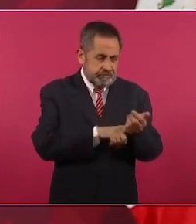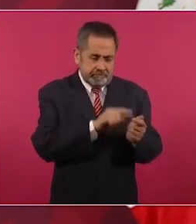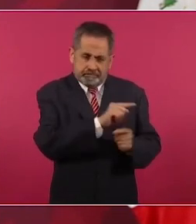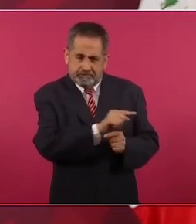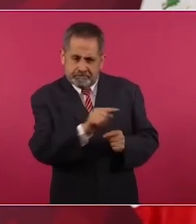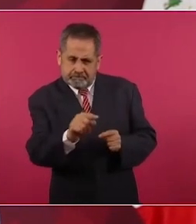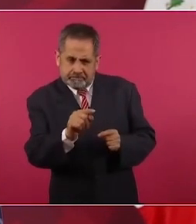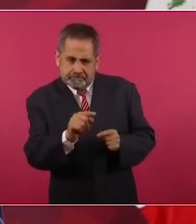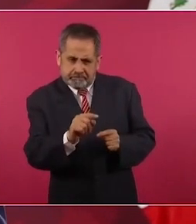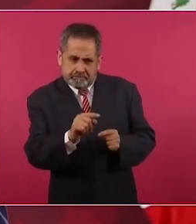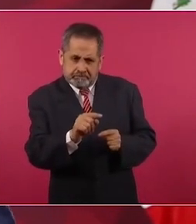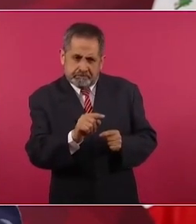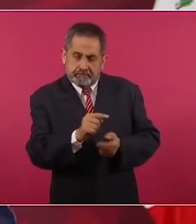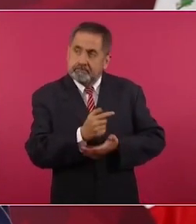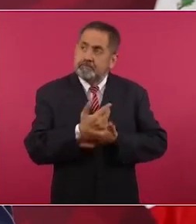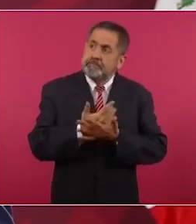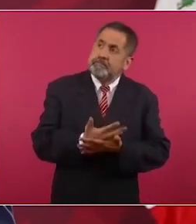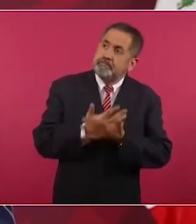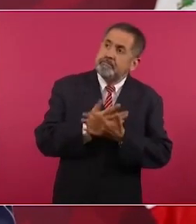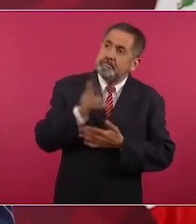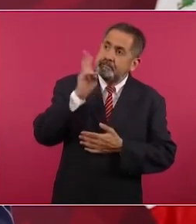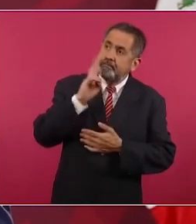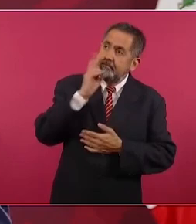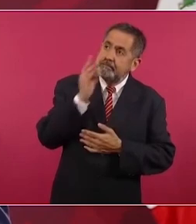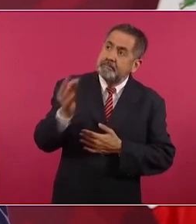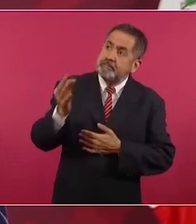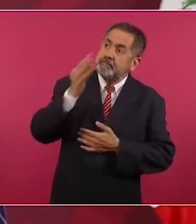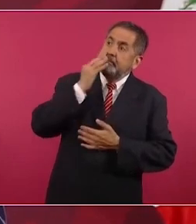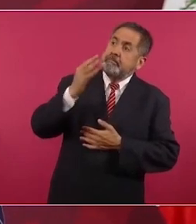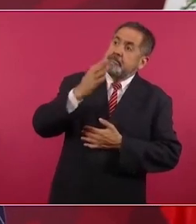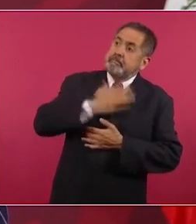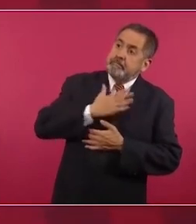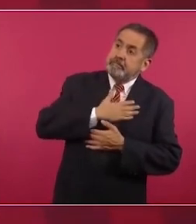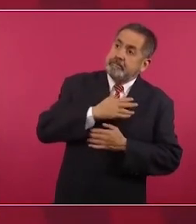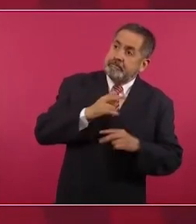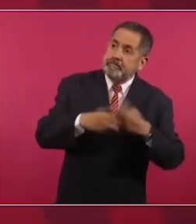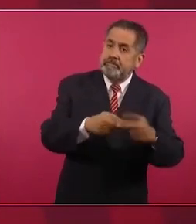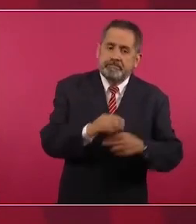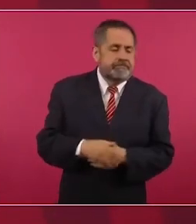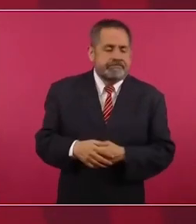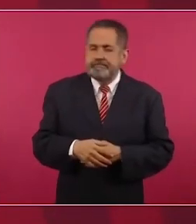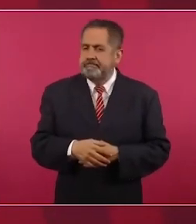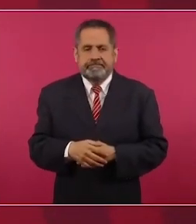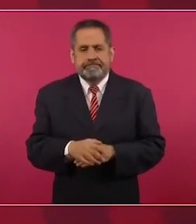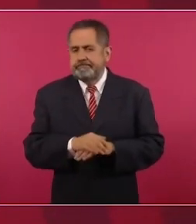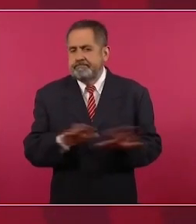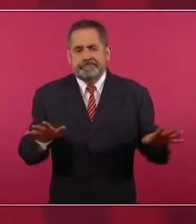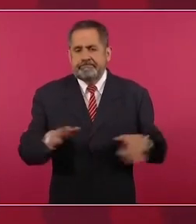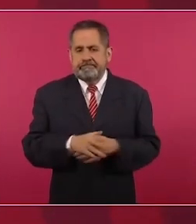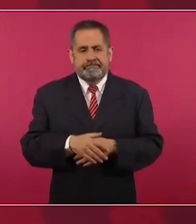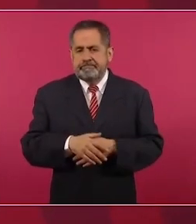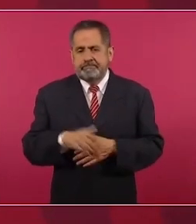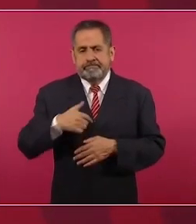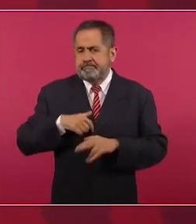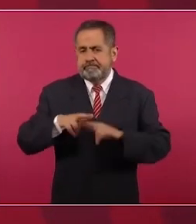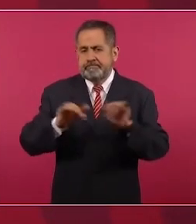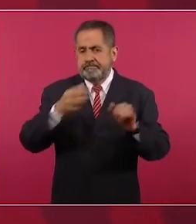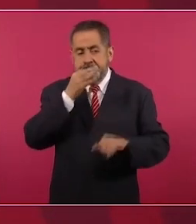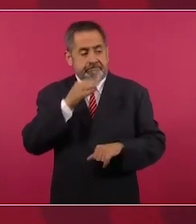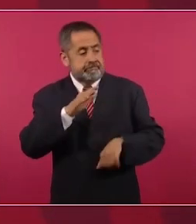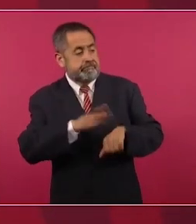que están esperando una señal, pues se van a quedar esperando la